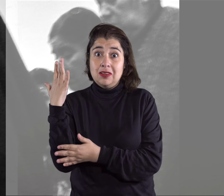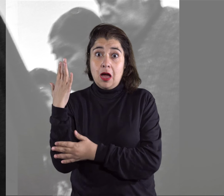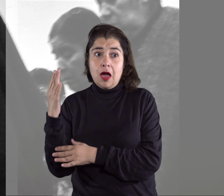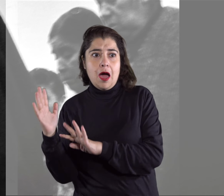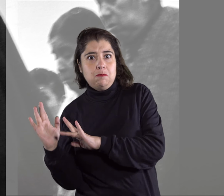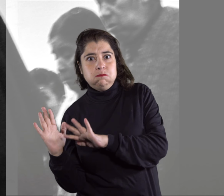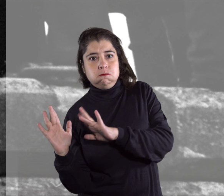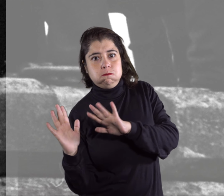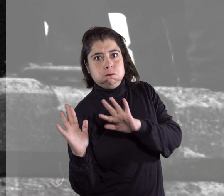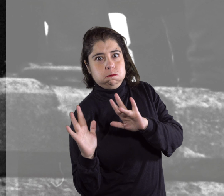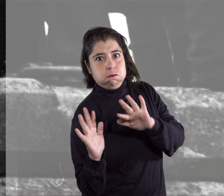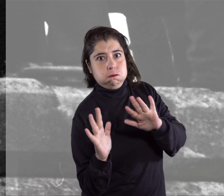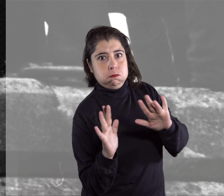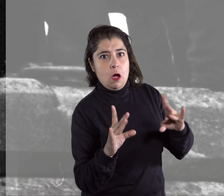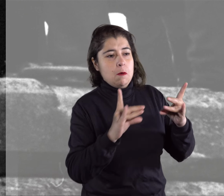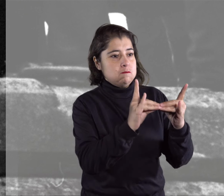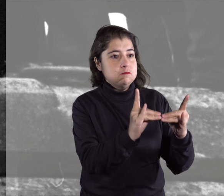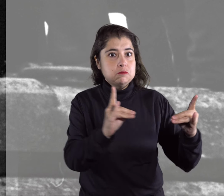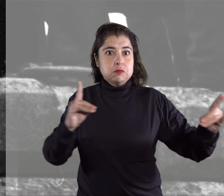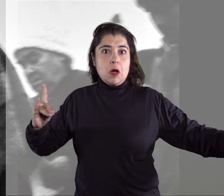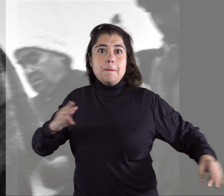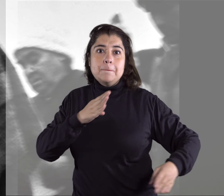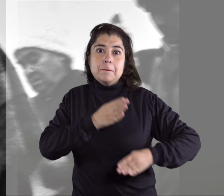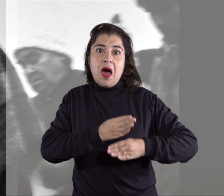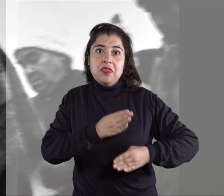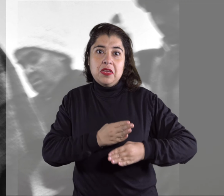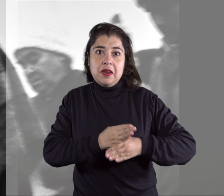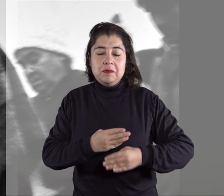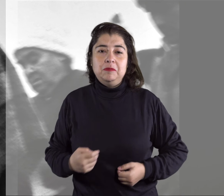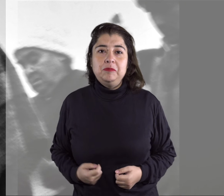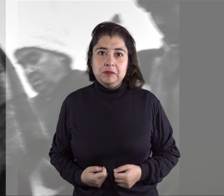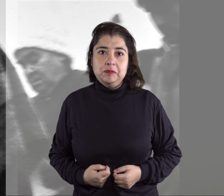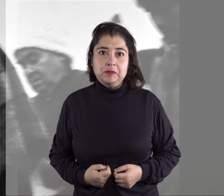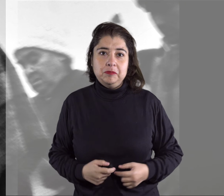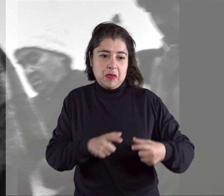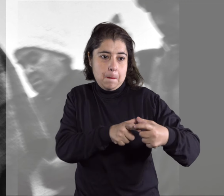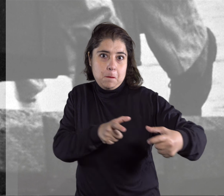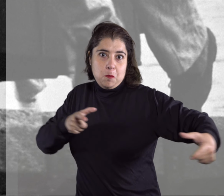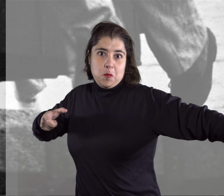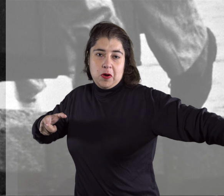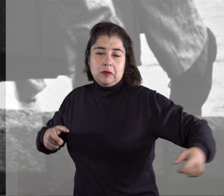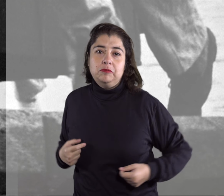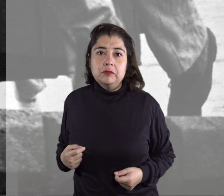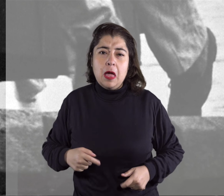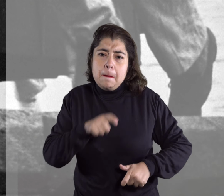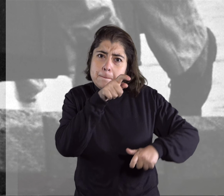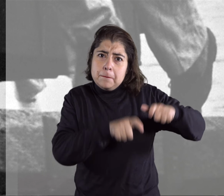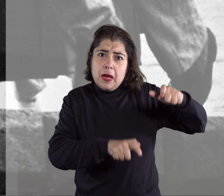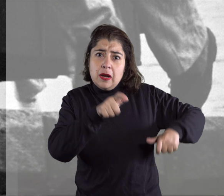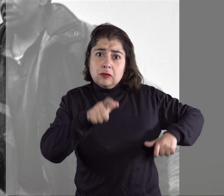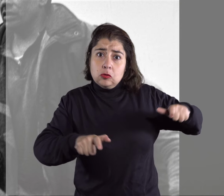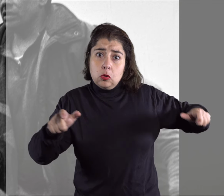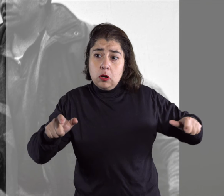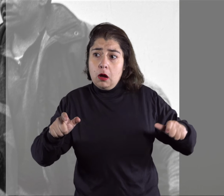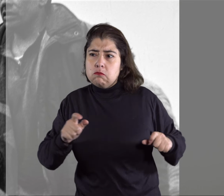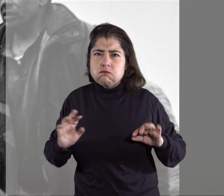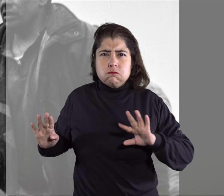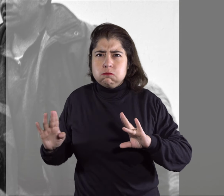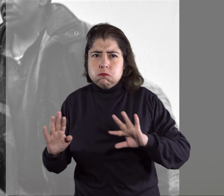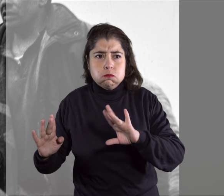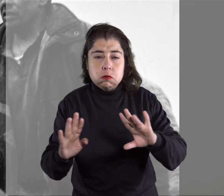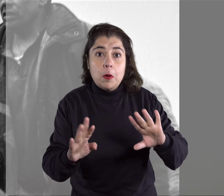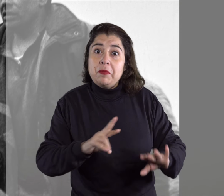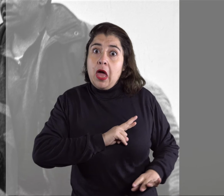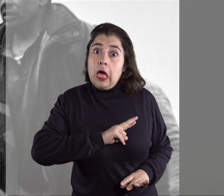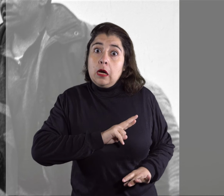izquierda sobre un muelle de madera. Esta multitud está reunida realizando un acto